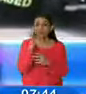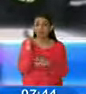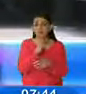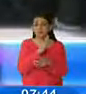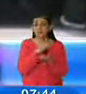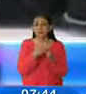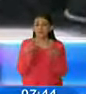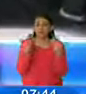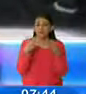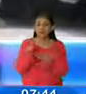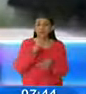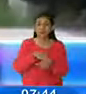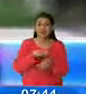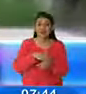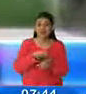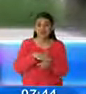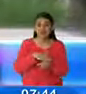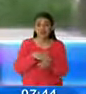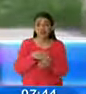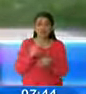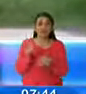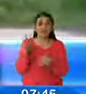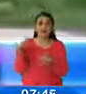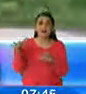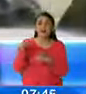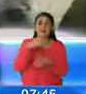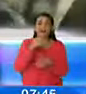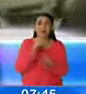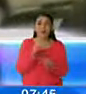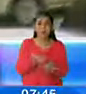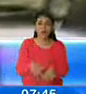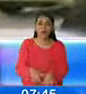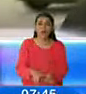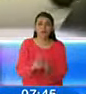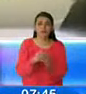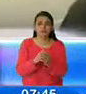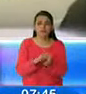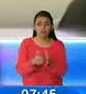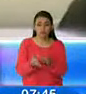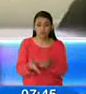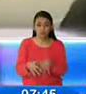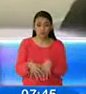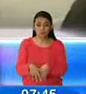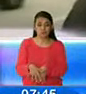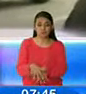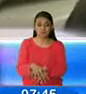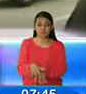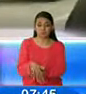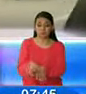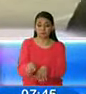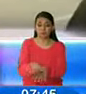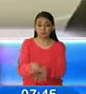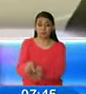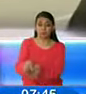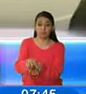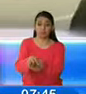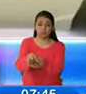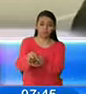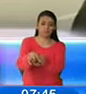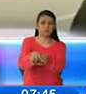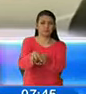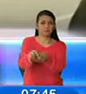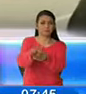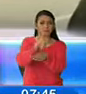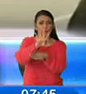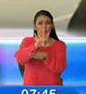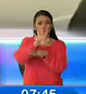putrefacción, producto del contacto prolongado con el agua. Para que el cuerpo haya llegado hasta este sector, estamos hablando que habrá recorrido